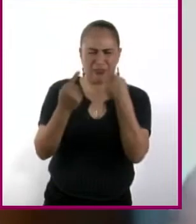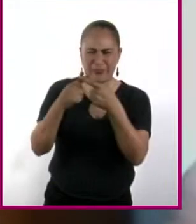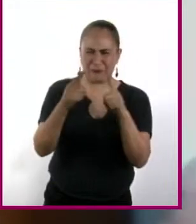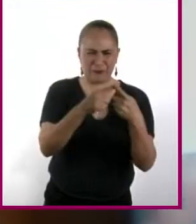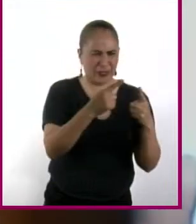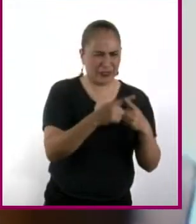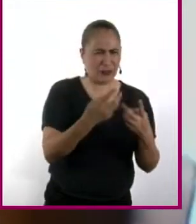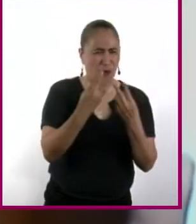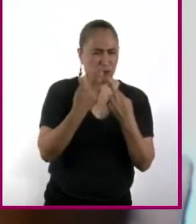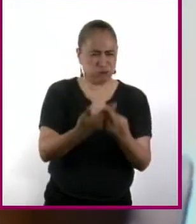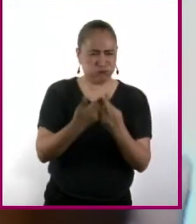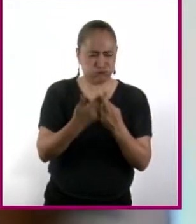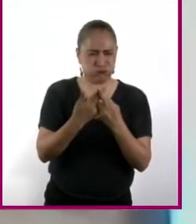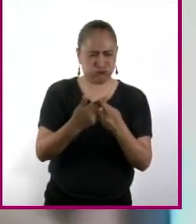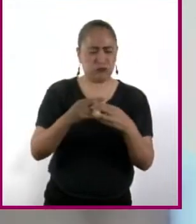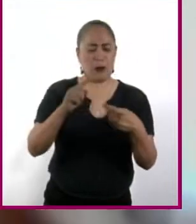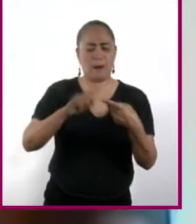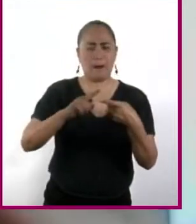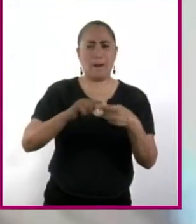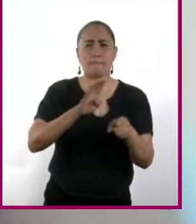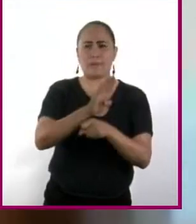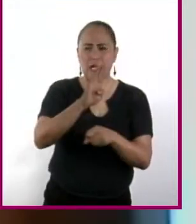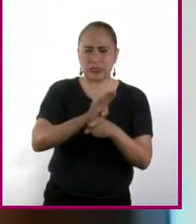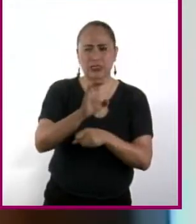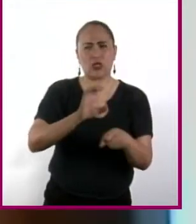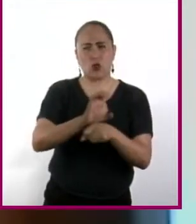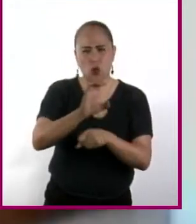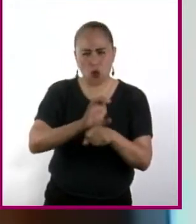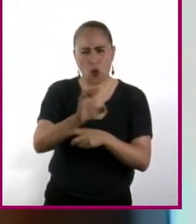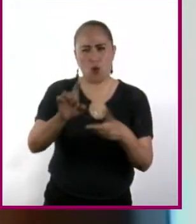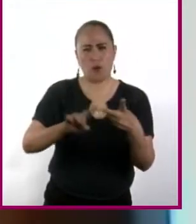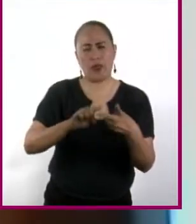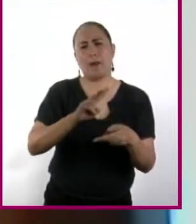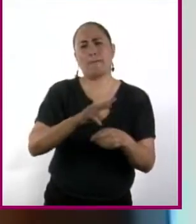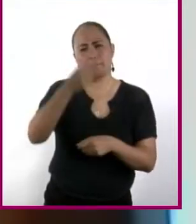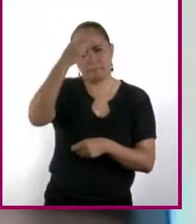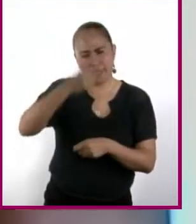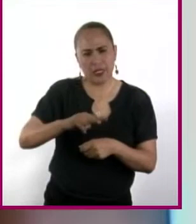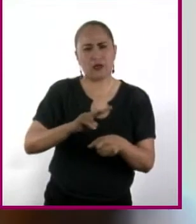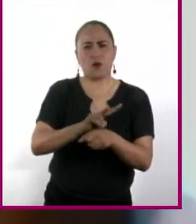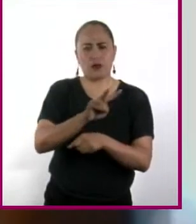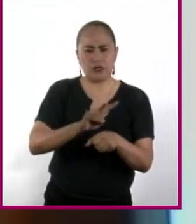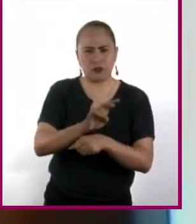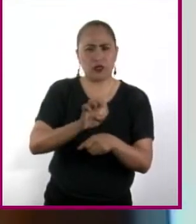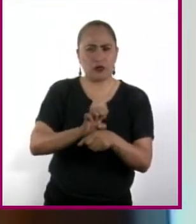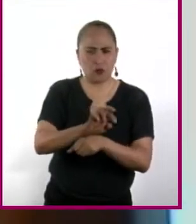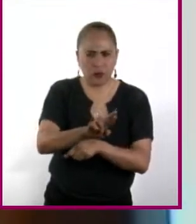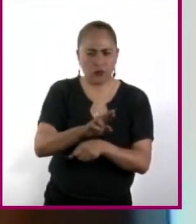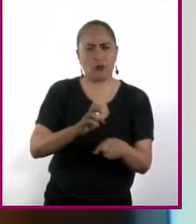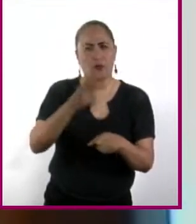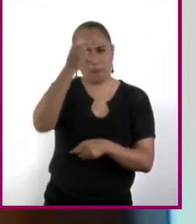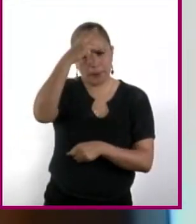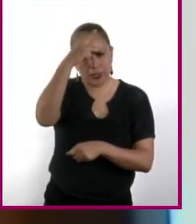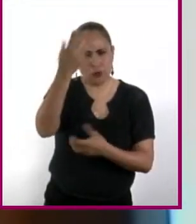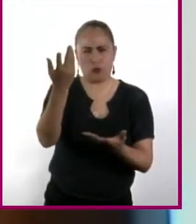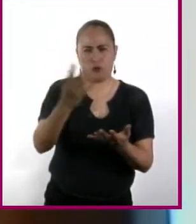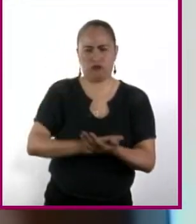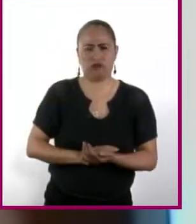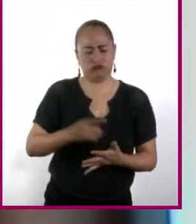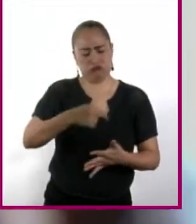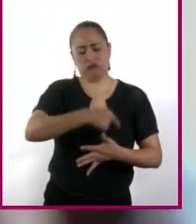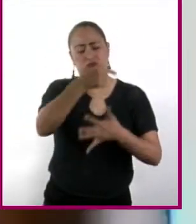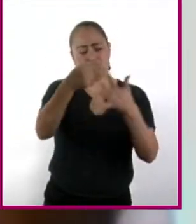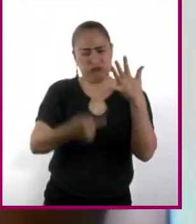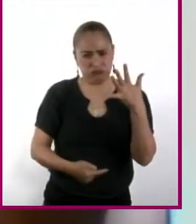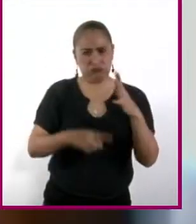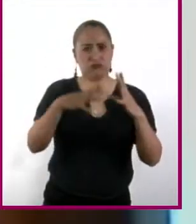Brasil, Colombia, México, Venezuela, Ecuador, Perú, ¿no? O sea, estamos